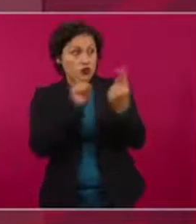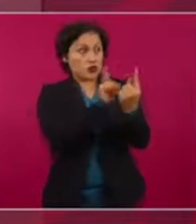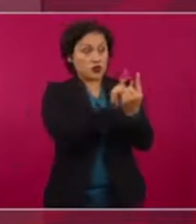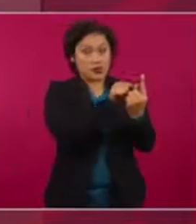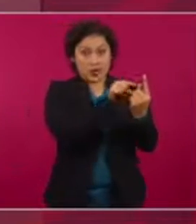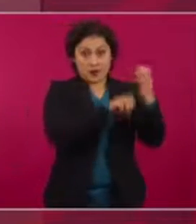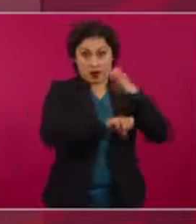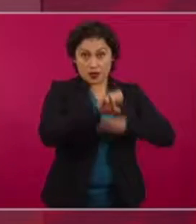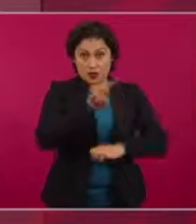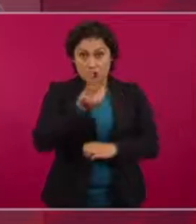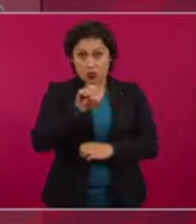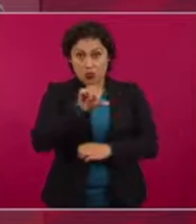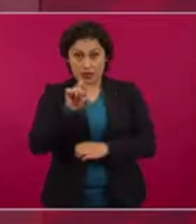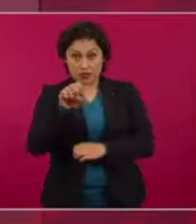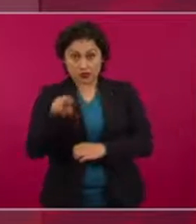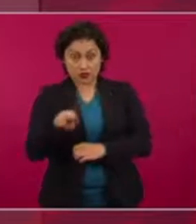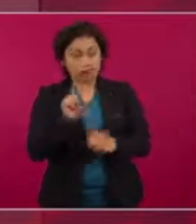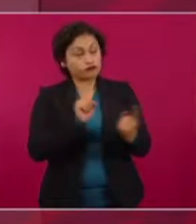le dice